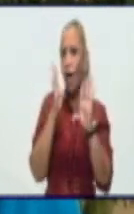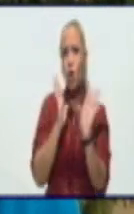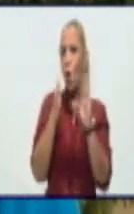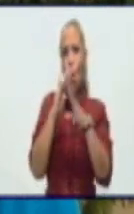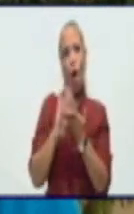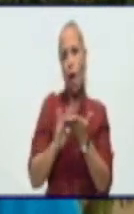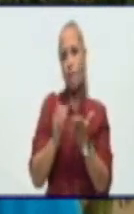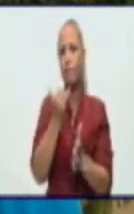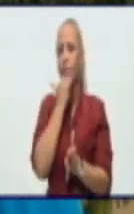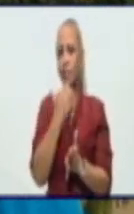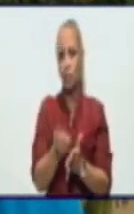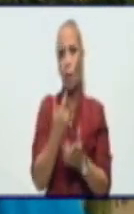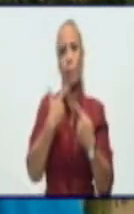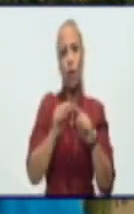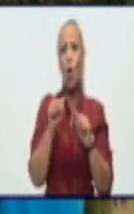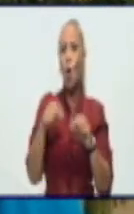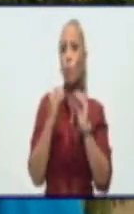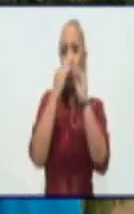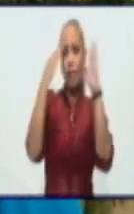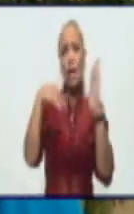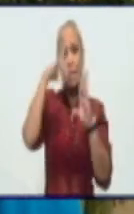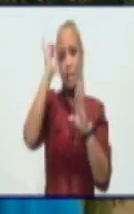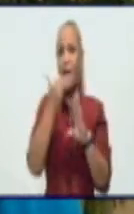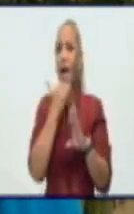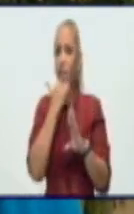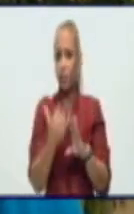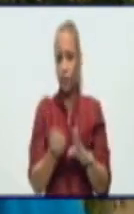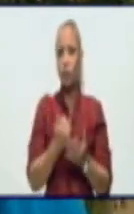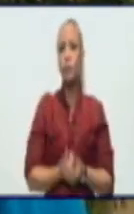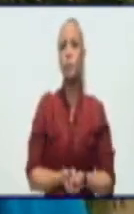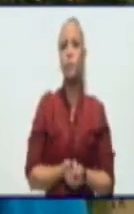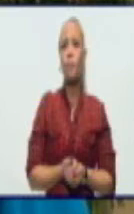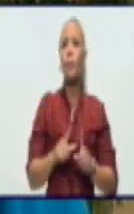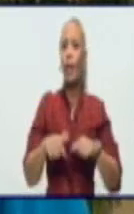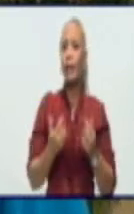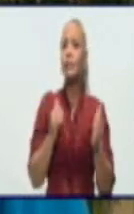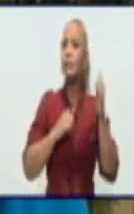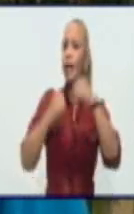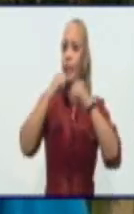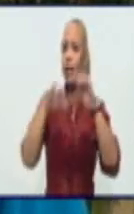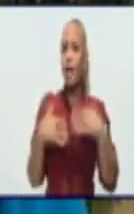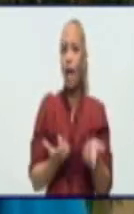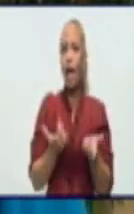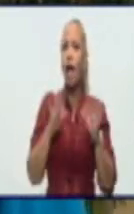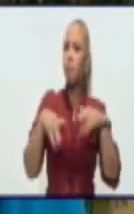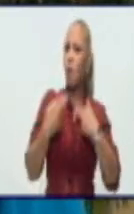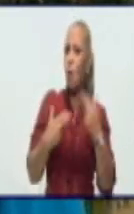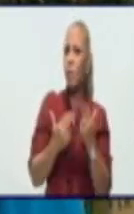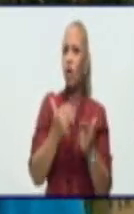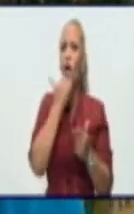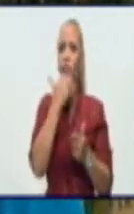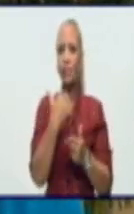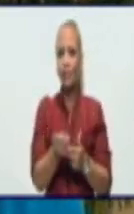afectaron 20 megawatts. ¿Cuál es la estrategia que se va a seguir? Bueno, tratar de afectar en horario del día